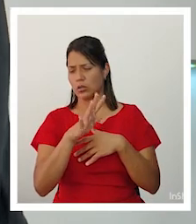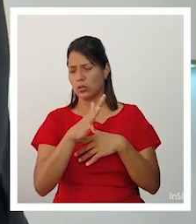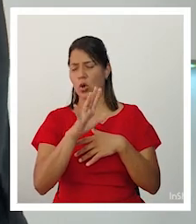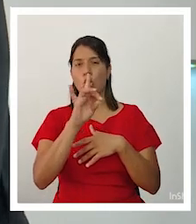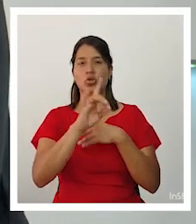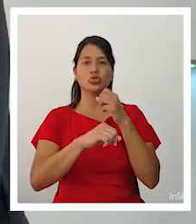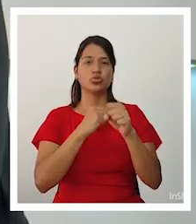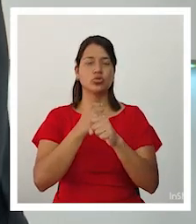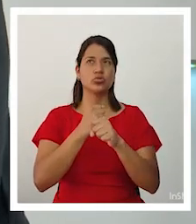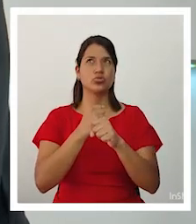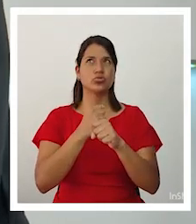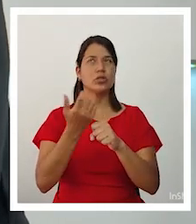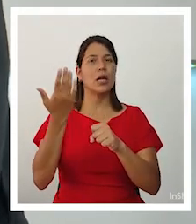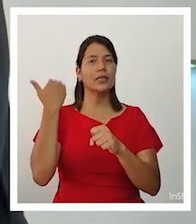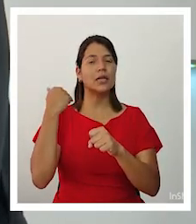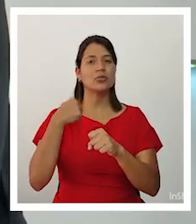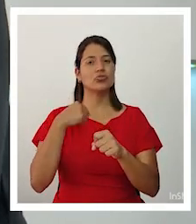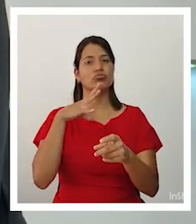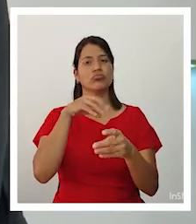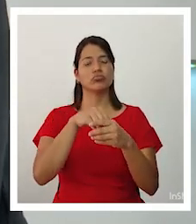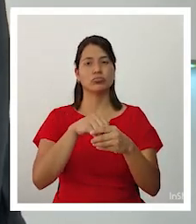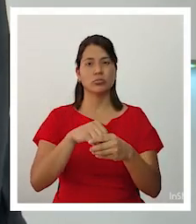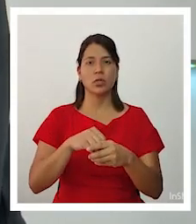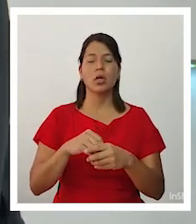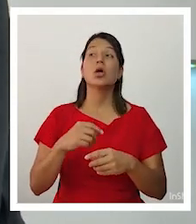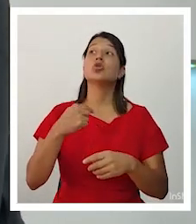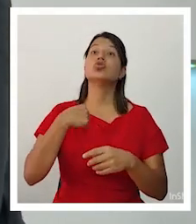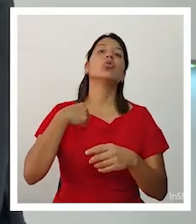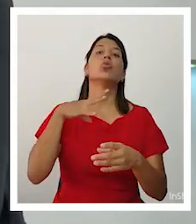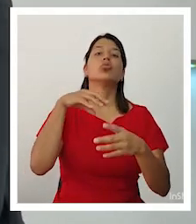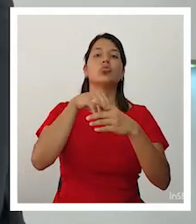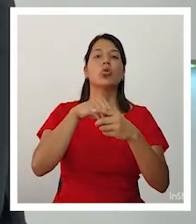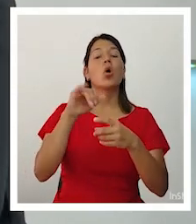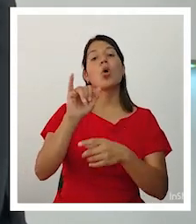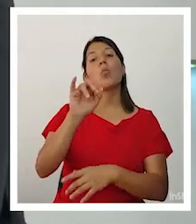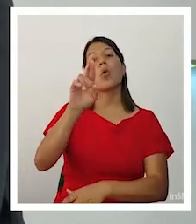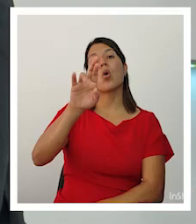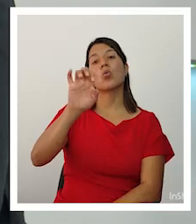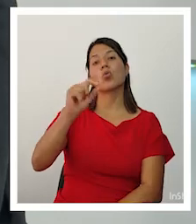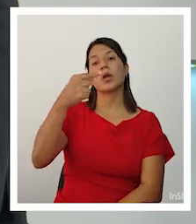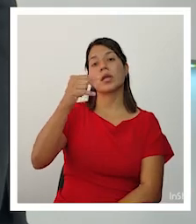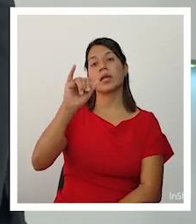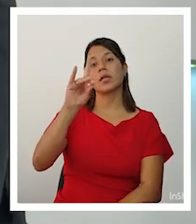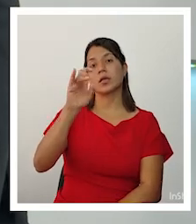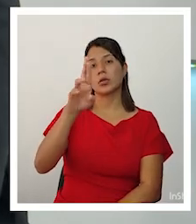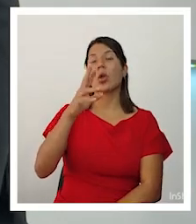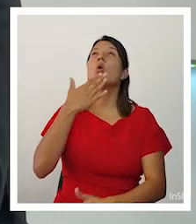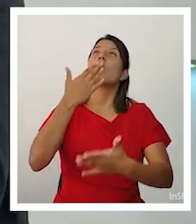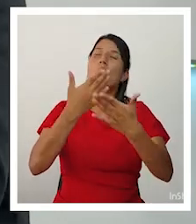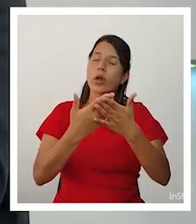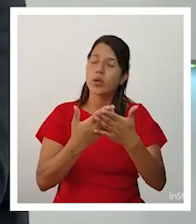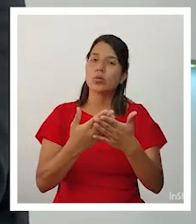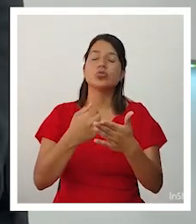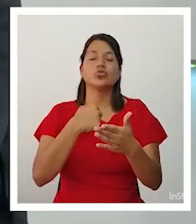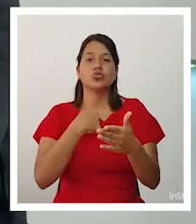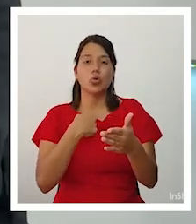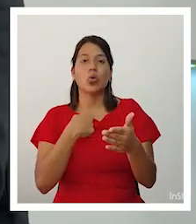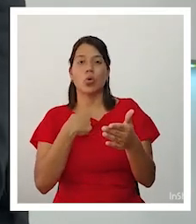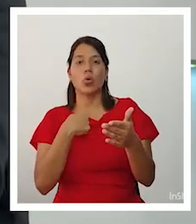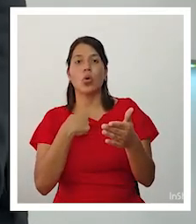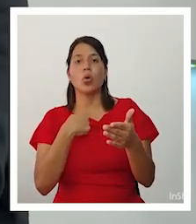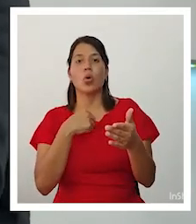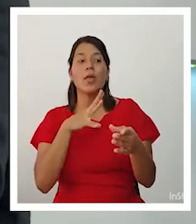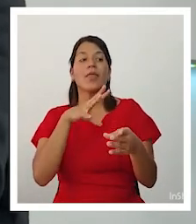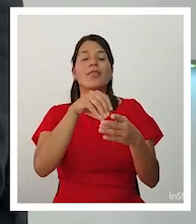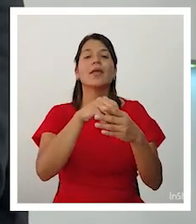8 años ya. Estuve metido como regidor, o sea, estuve como parte de un